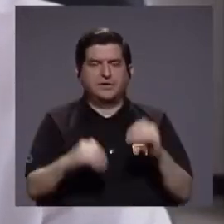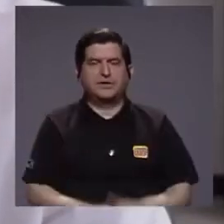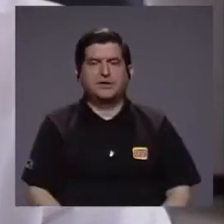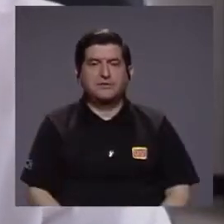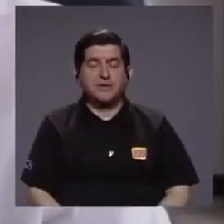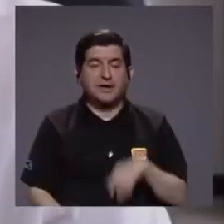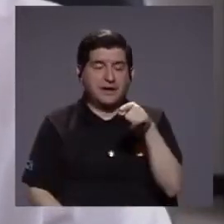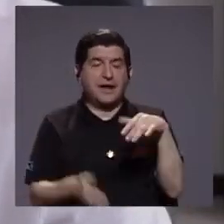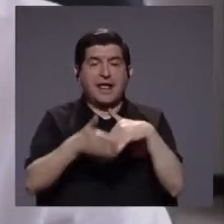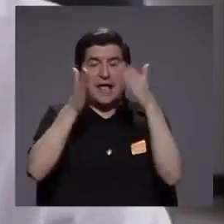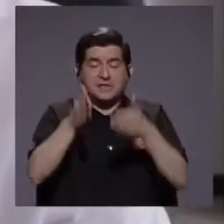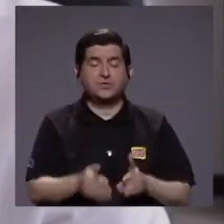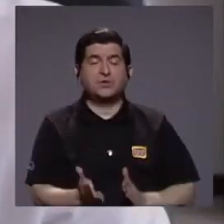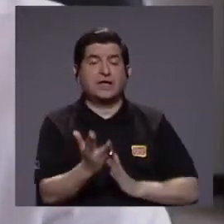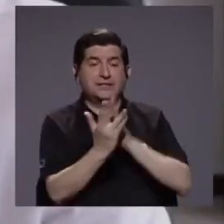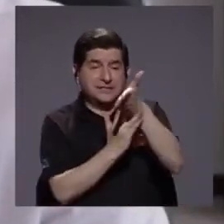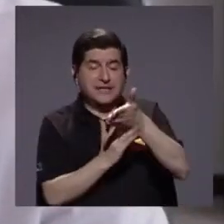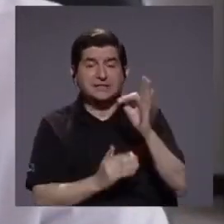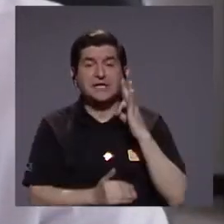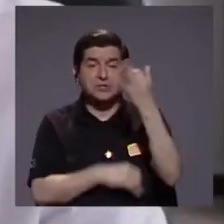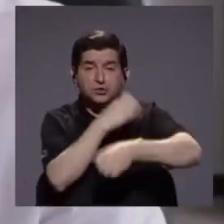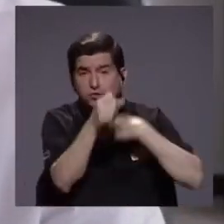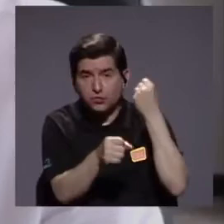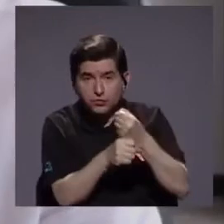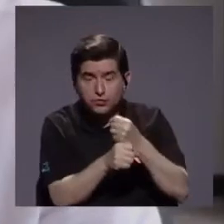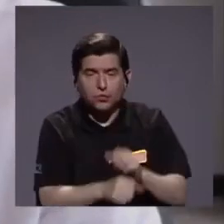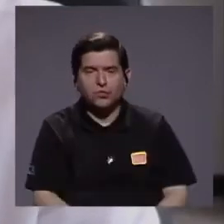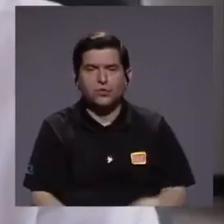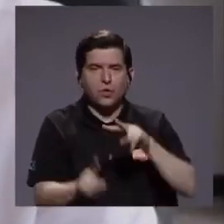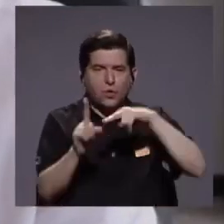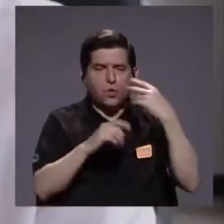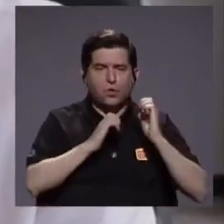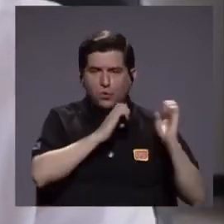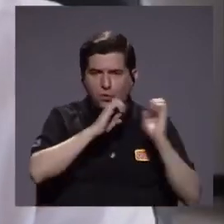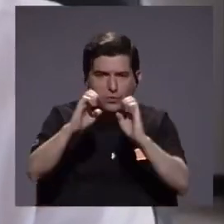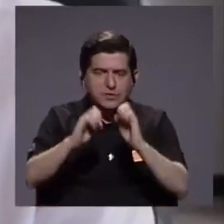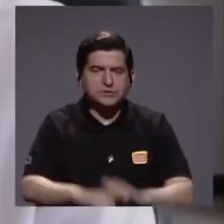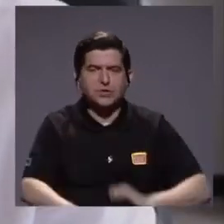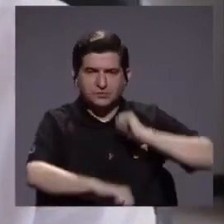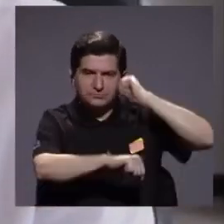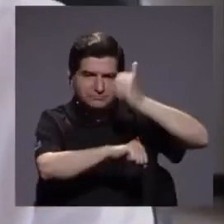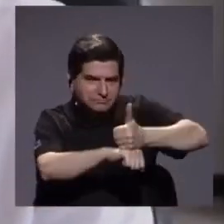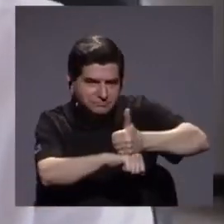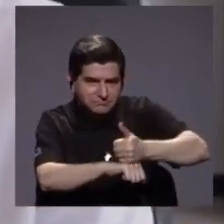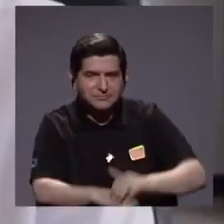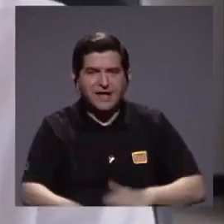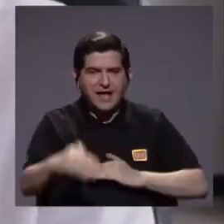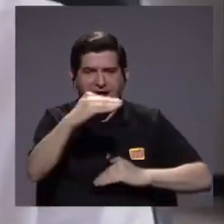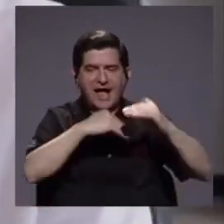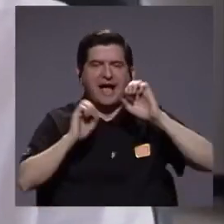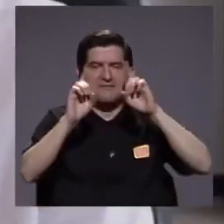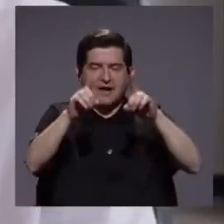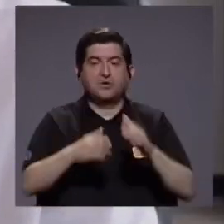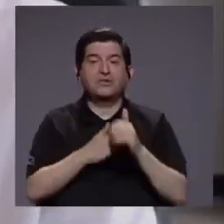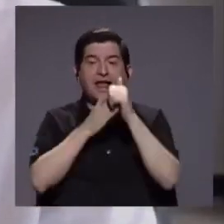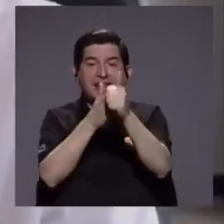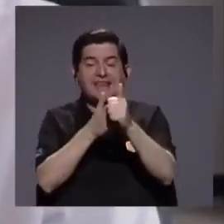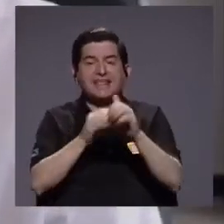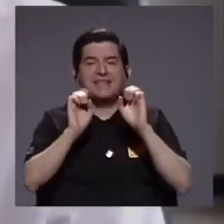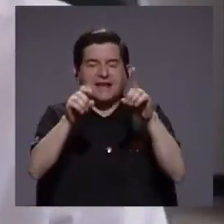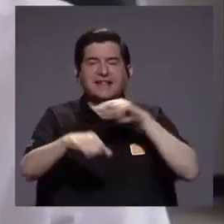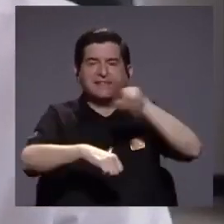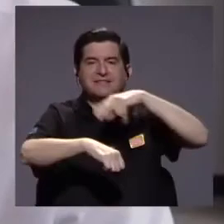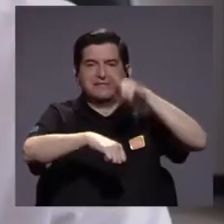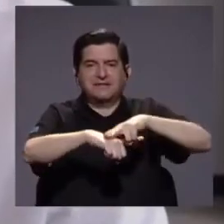de los estudiantes que ingresarán el próximo año. Es decir, habrá una visión estratégica para posicionar a la Facultad de Educación como líder de la educación